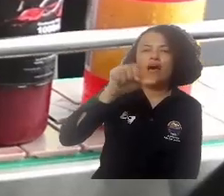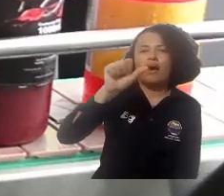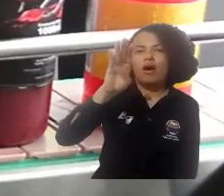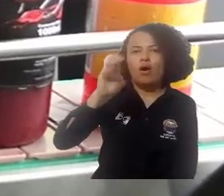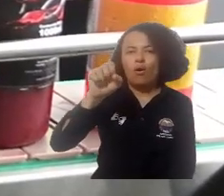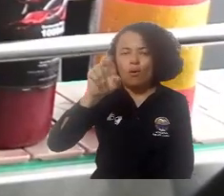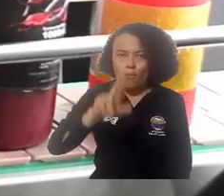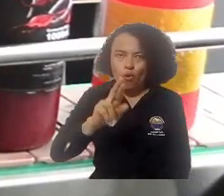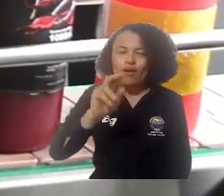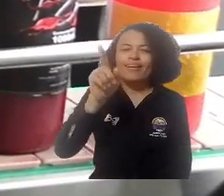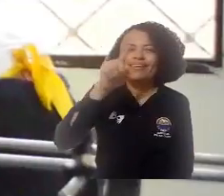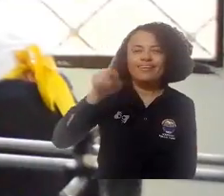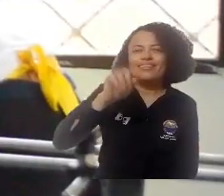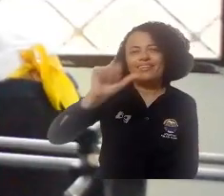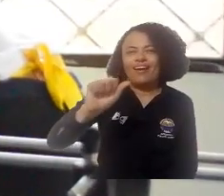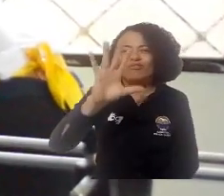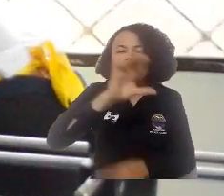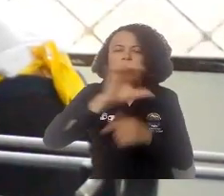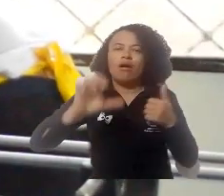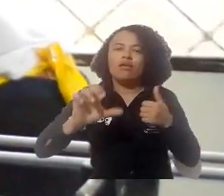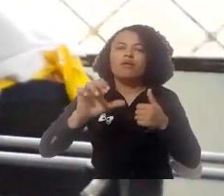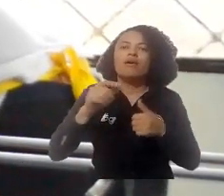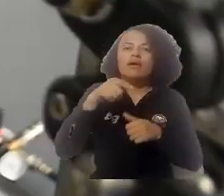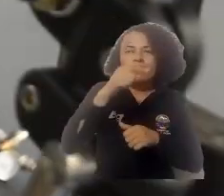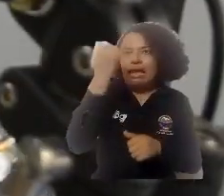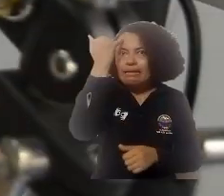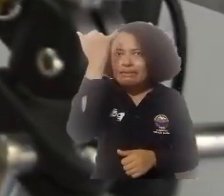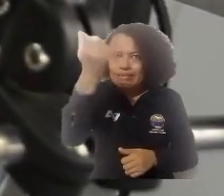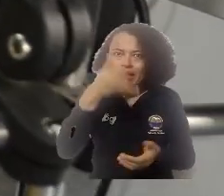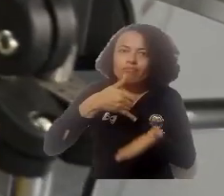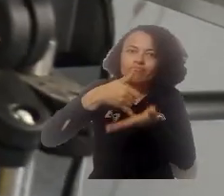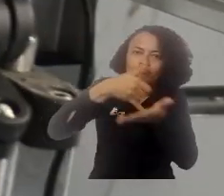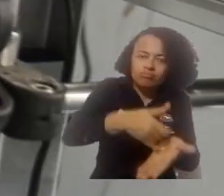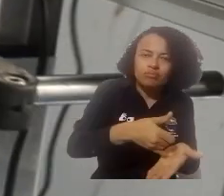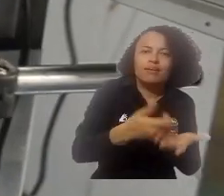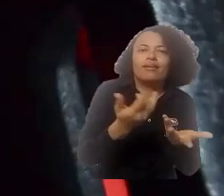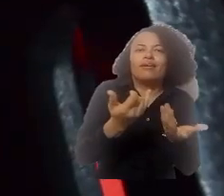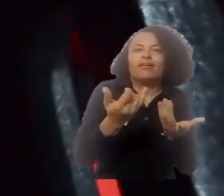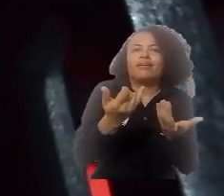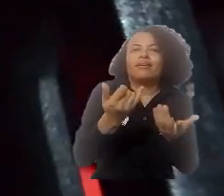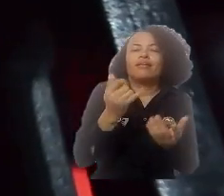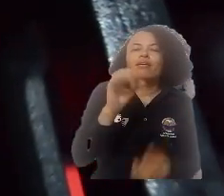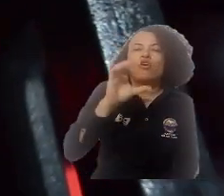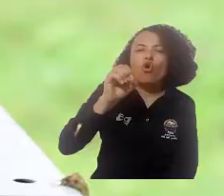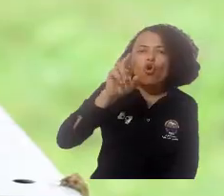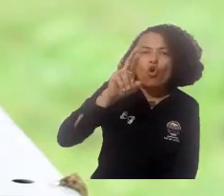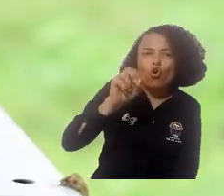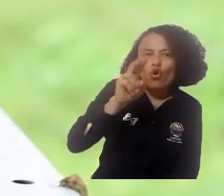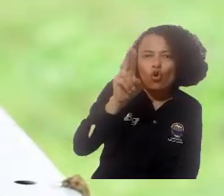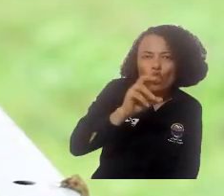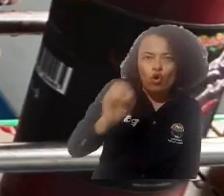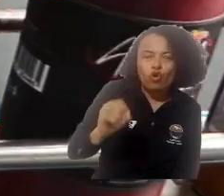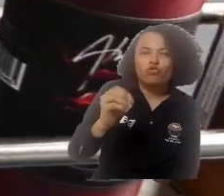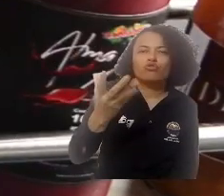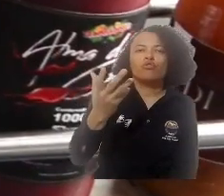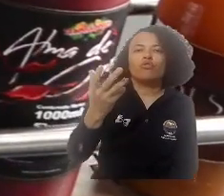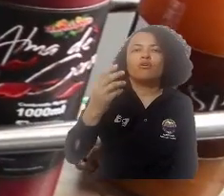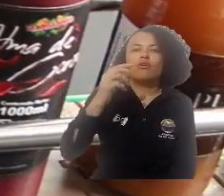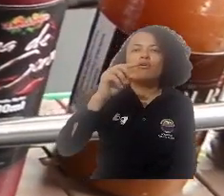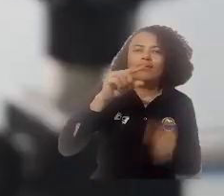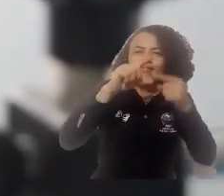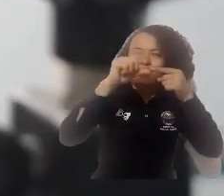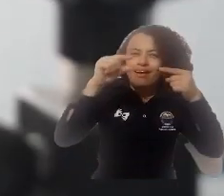microempresa dedicada a la producción y comercialización de pulpas y sodas a base de corozo, tamarindo, café y maracuyá, que desde